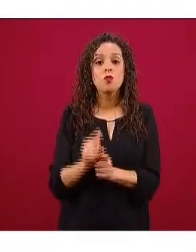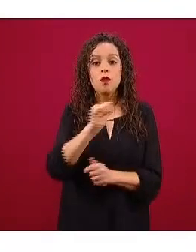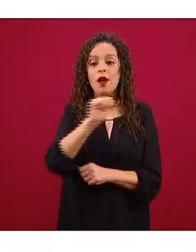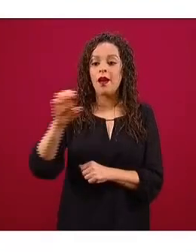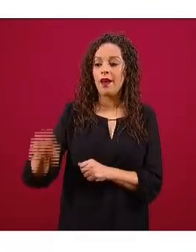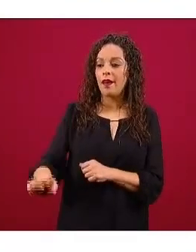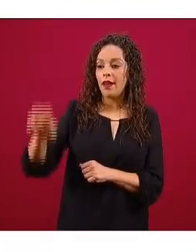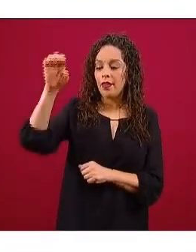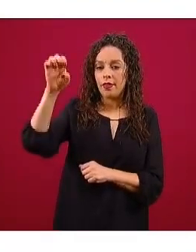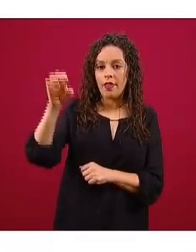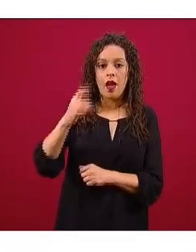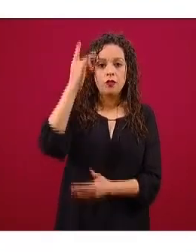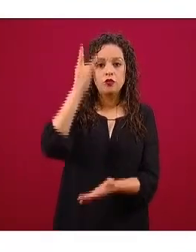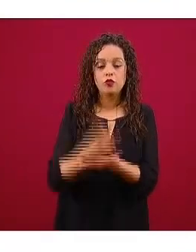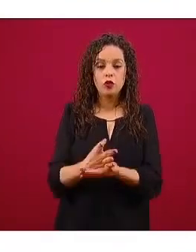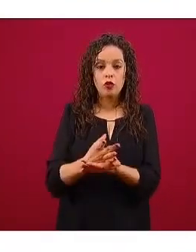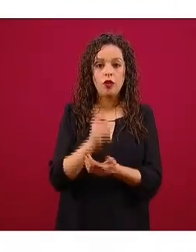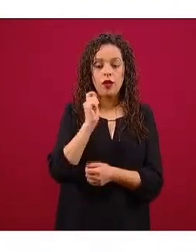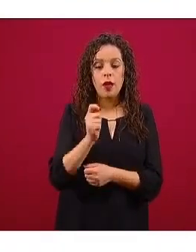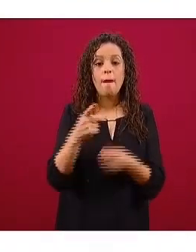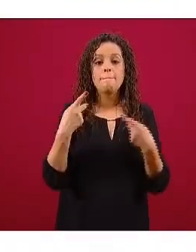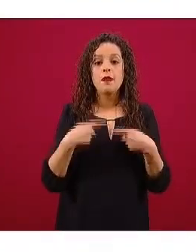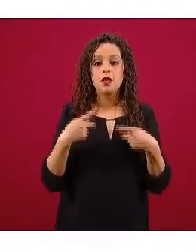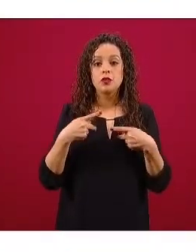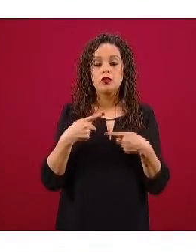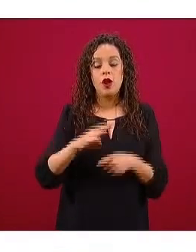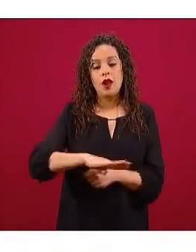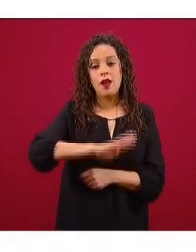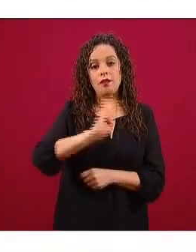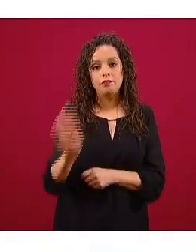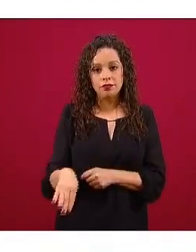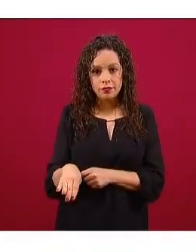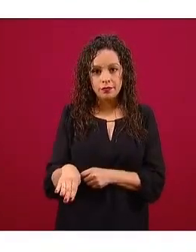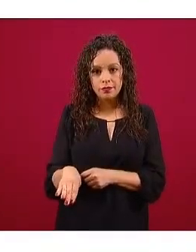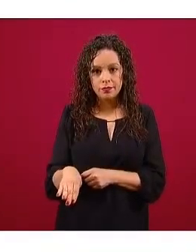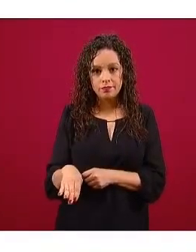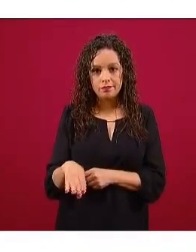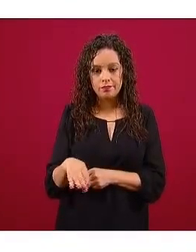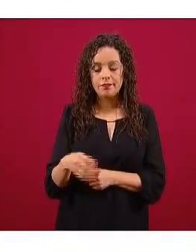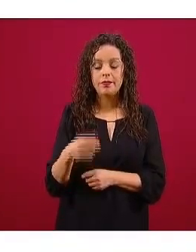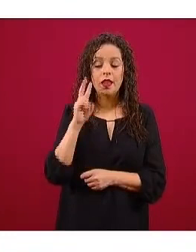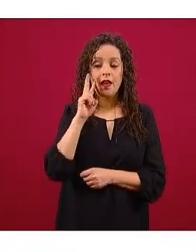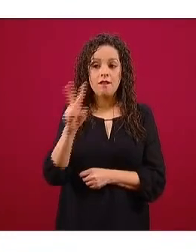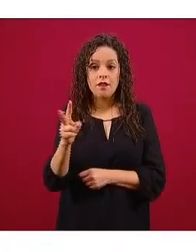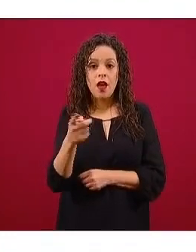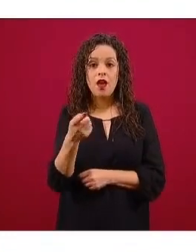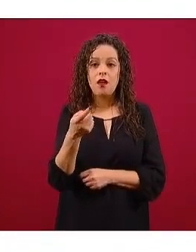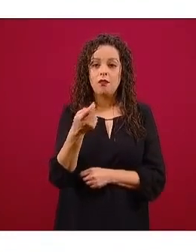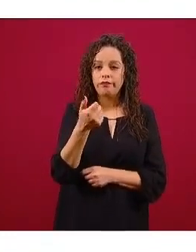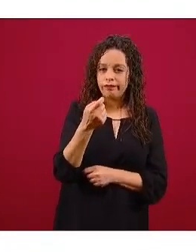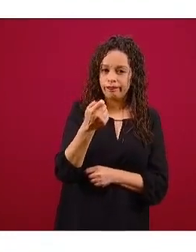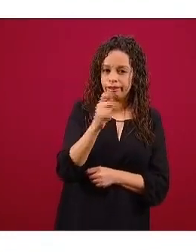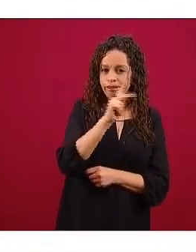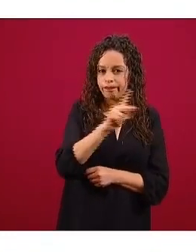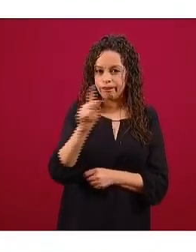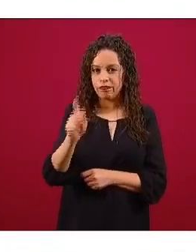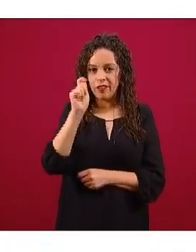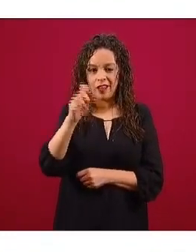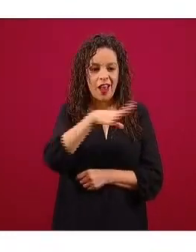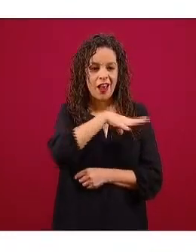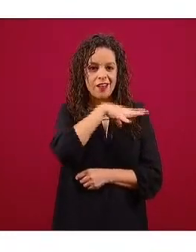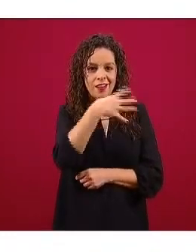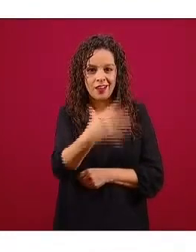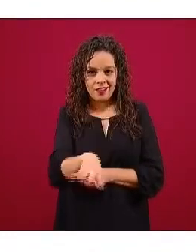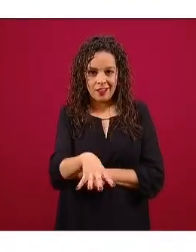solamente ahora de las personas que han perdido la vida, similar como lo vemos en la población general. Siempre